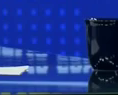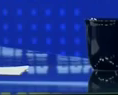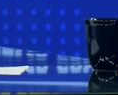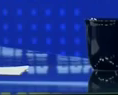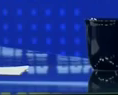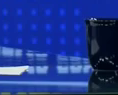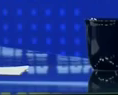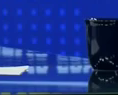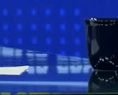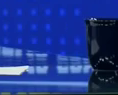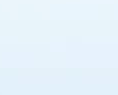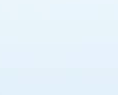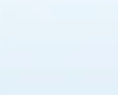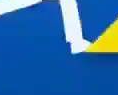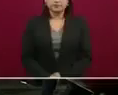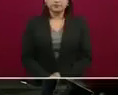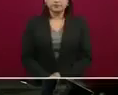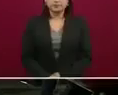Nina Cervantes.